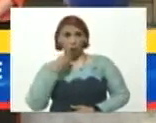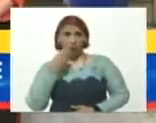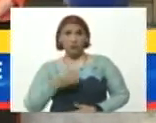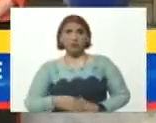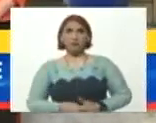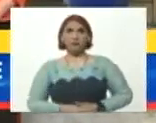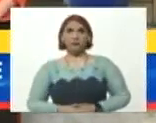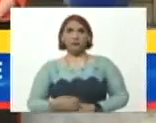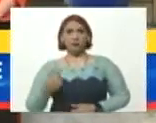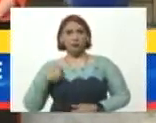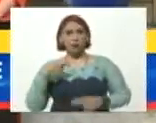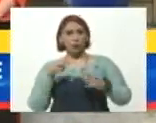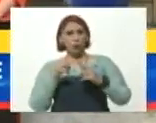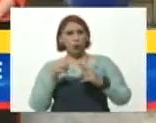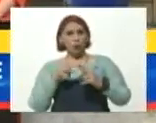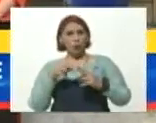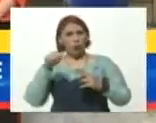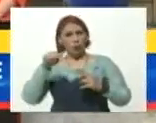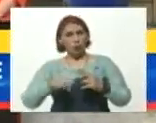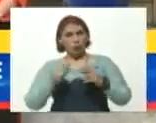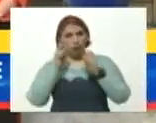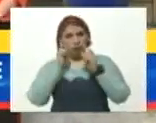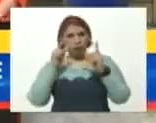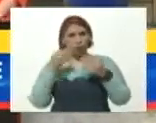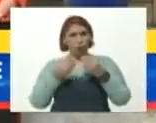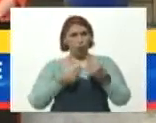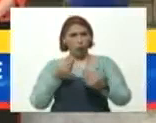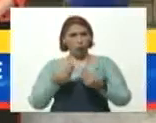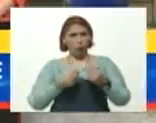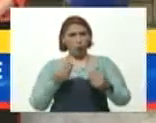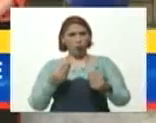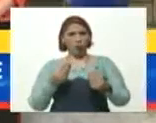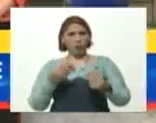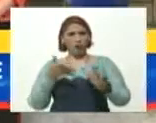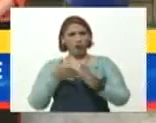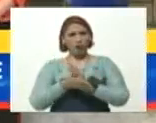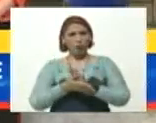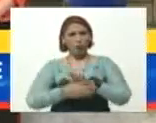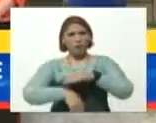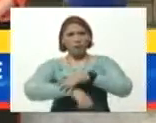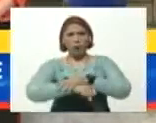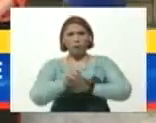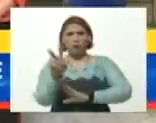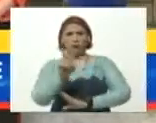Lo he conocido hoy y me ha impresionado, bueno, sus criterios sobre el fútbol venezolano.